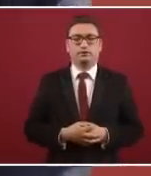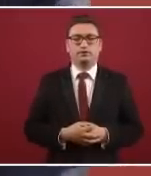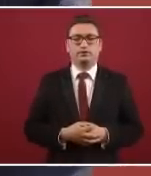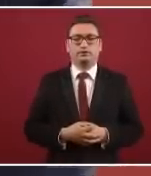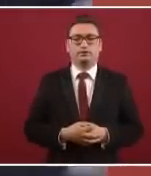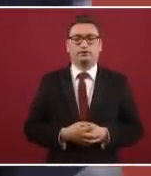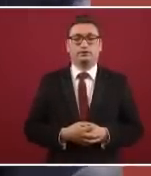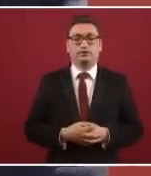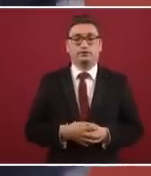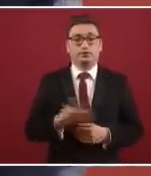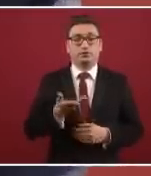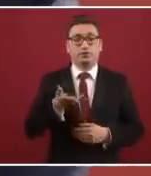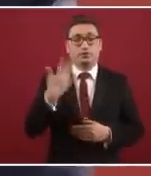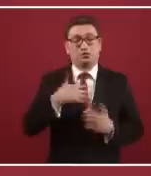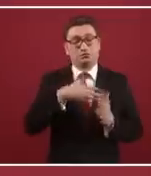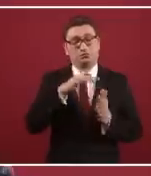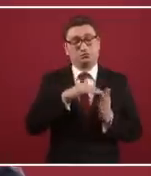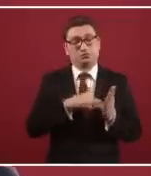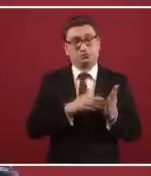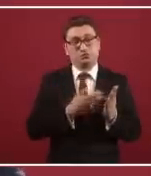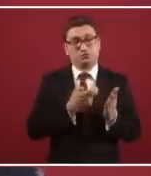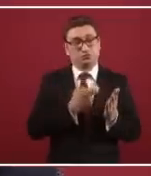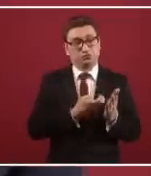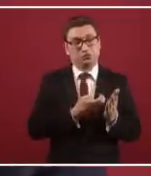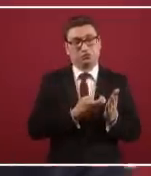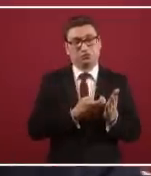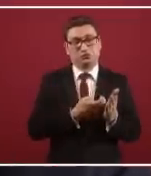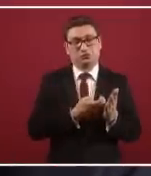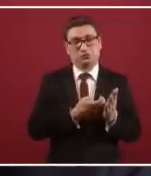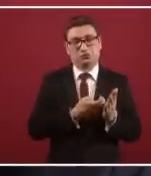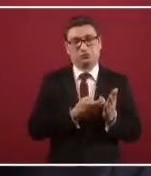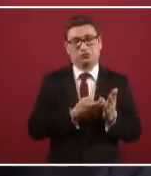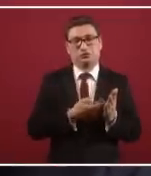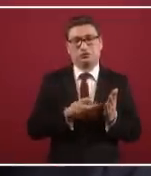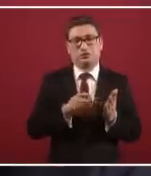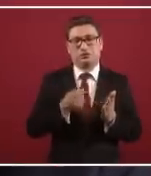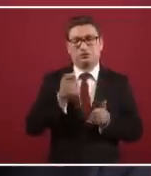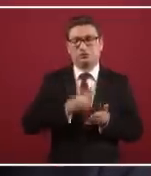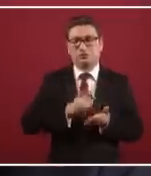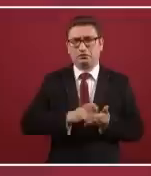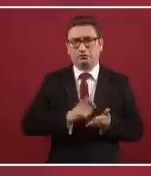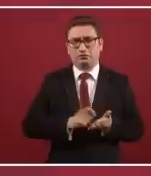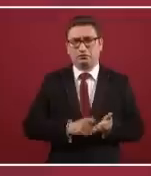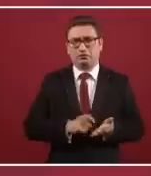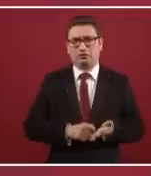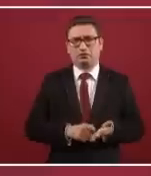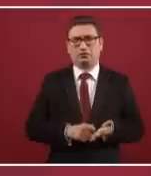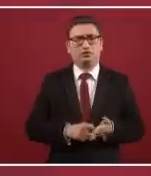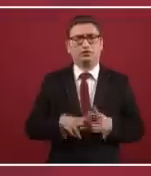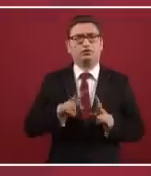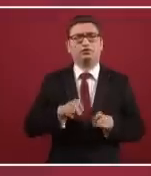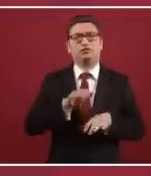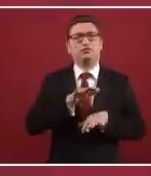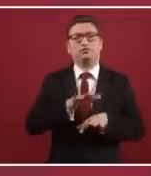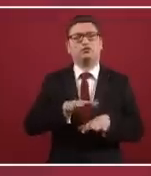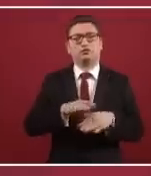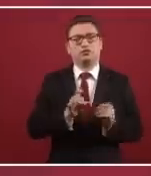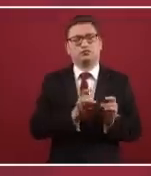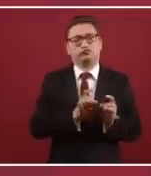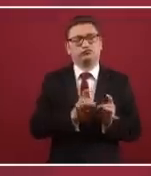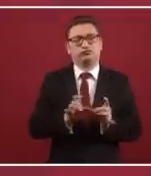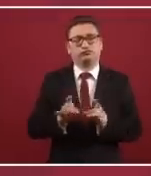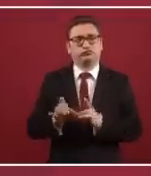un texto que escribió sobre un